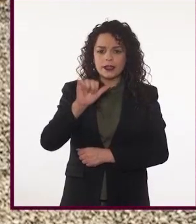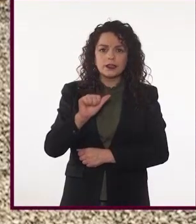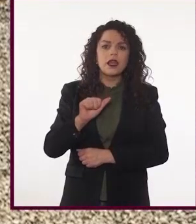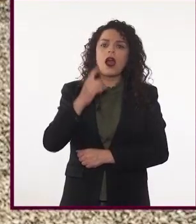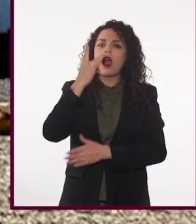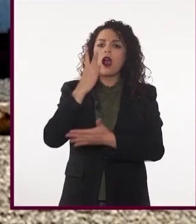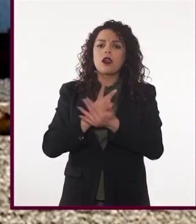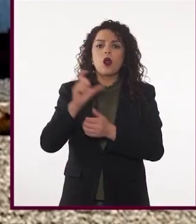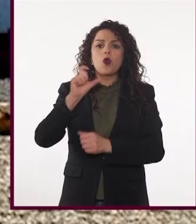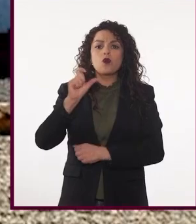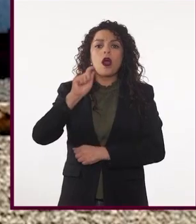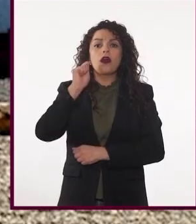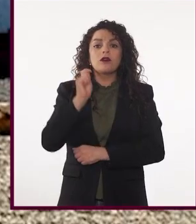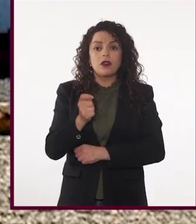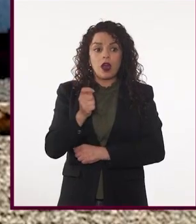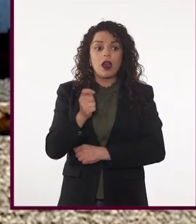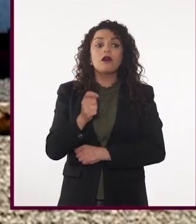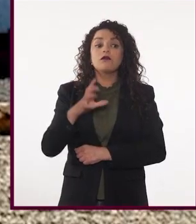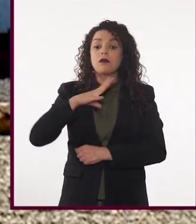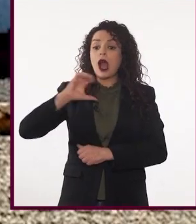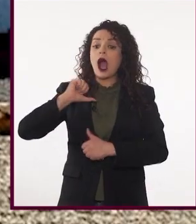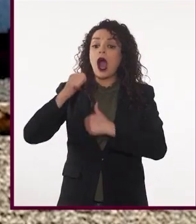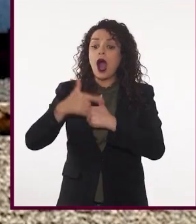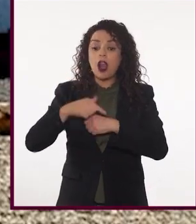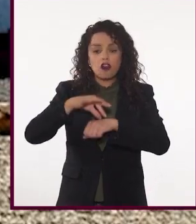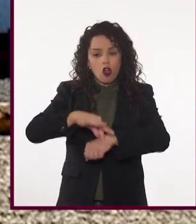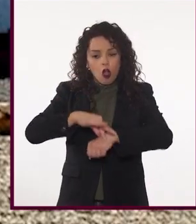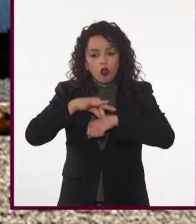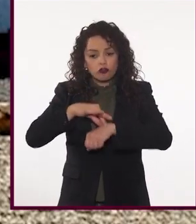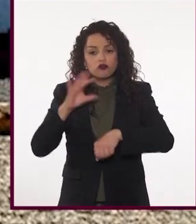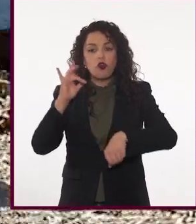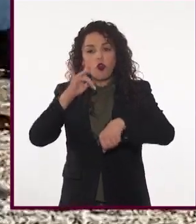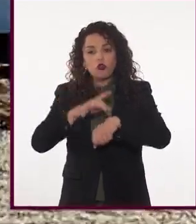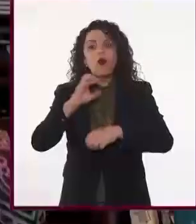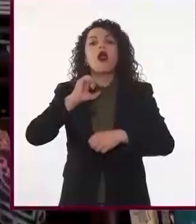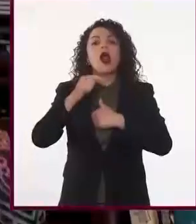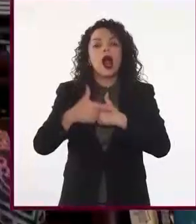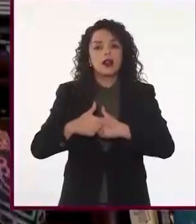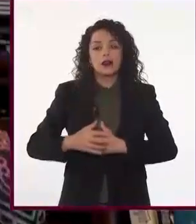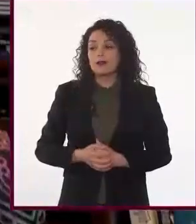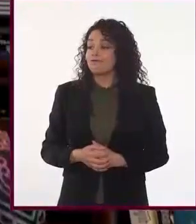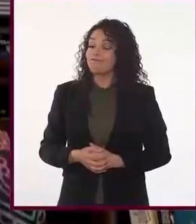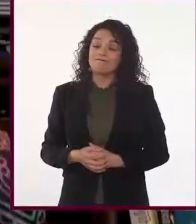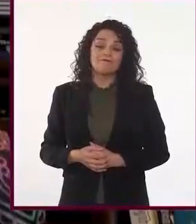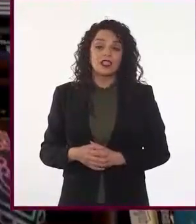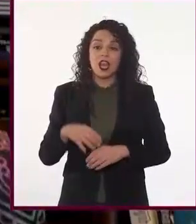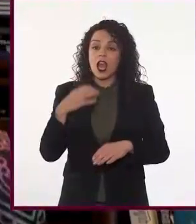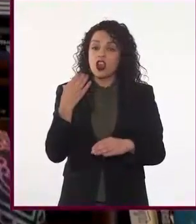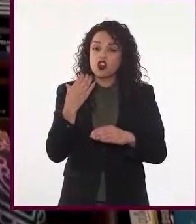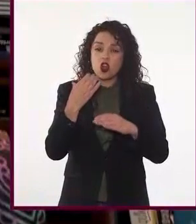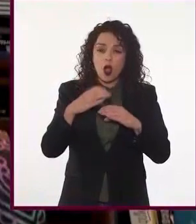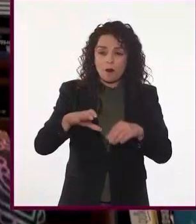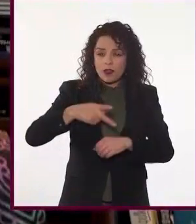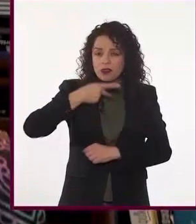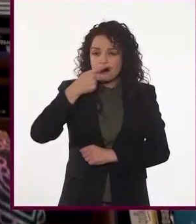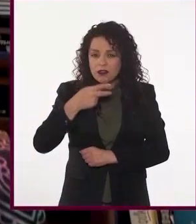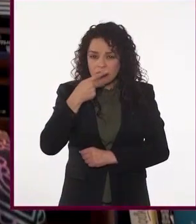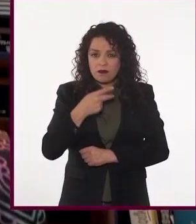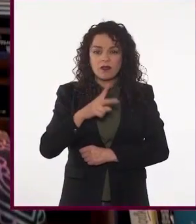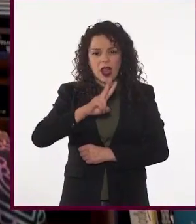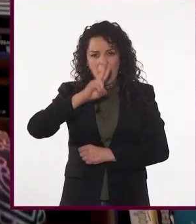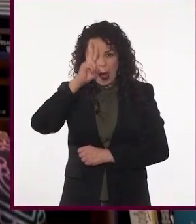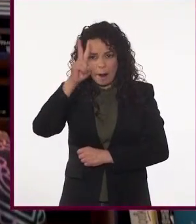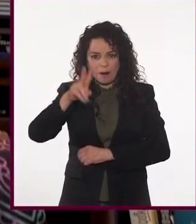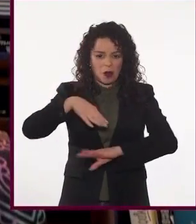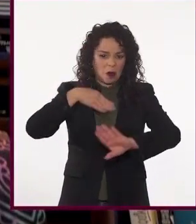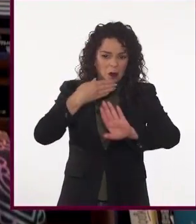violencia sexual si físicamente hay una acción que la imponga. No, los comentarios,